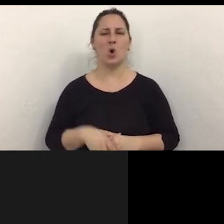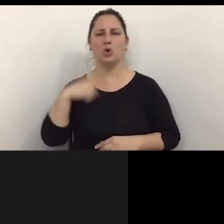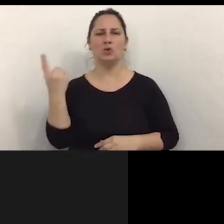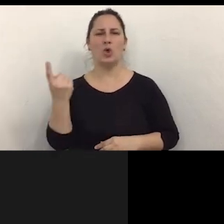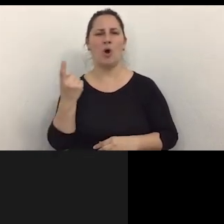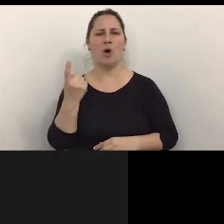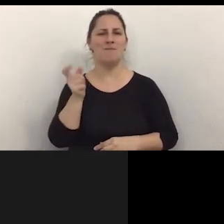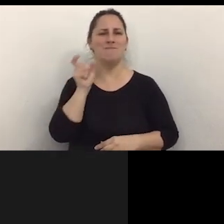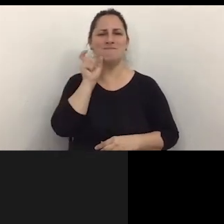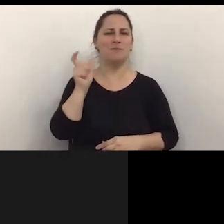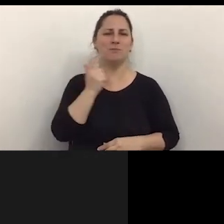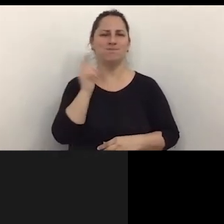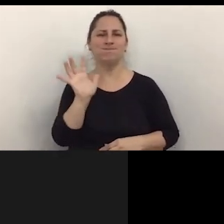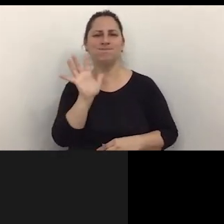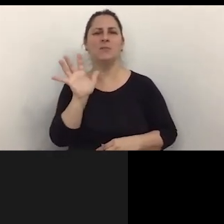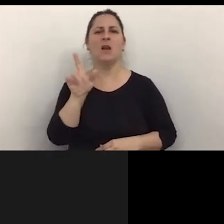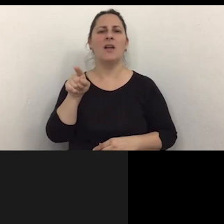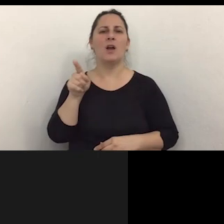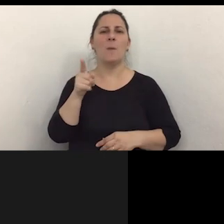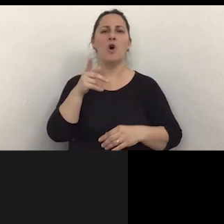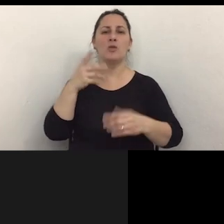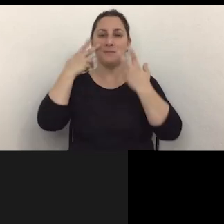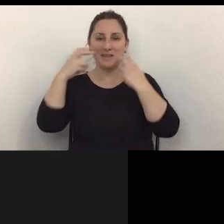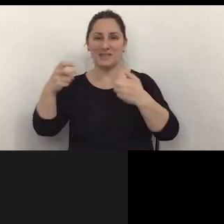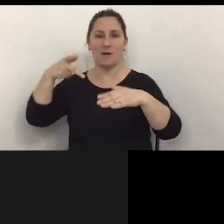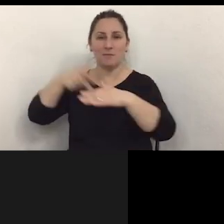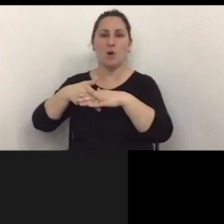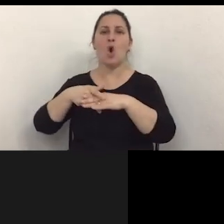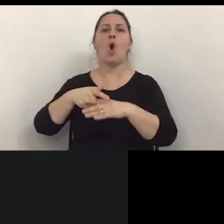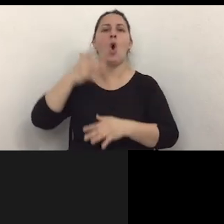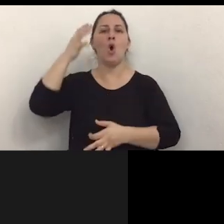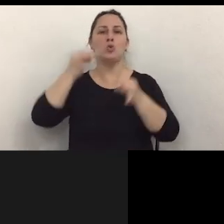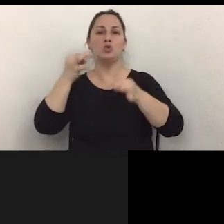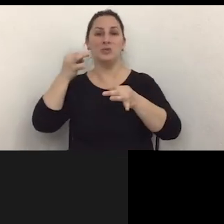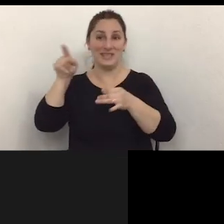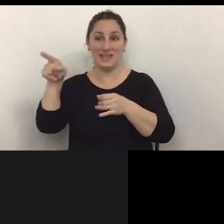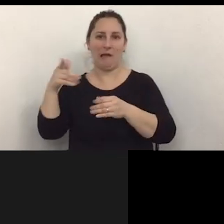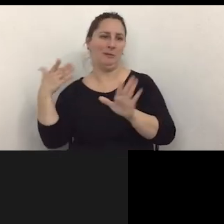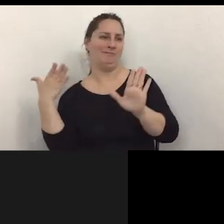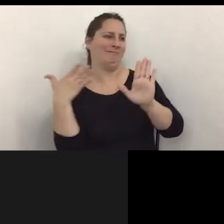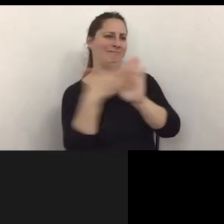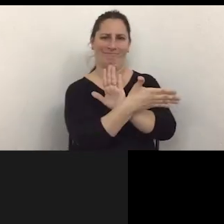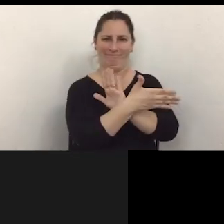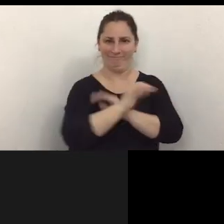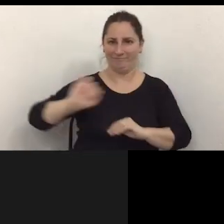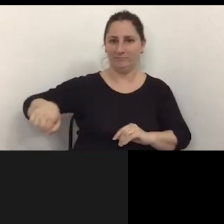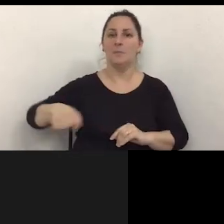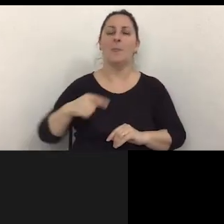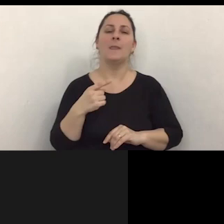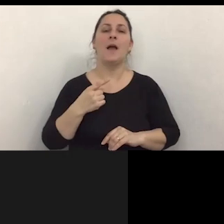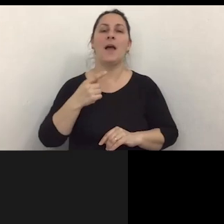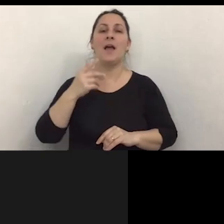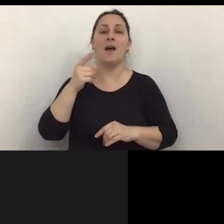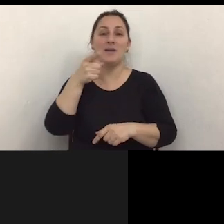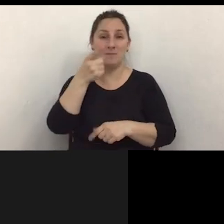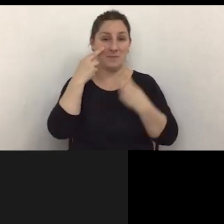entorpecimiento de la investigación o fuga de la justicia, ¿sí? Ahora, a partir del plenario Díaz Besone de casación penal, los plenarios son